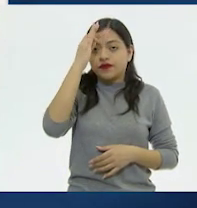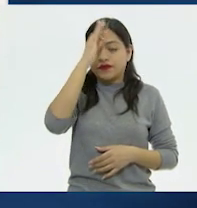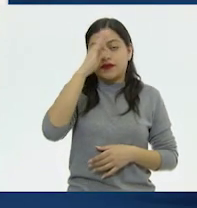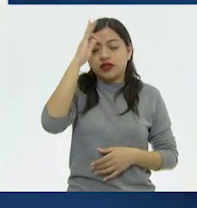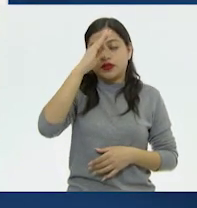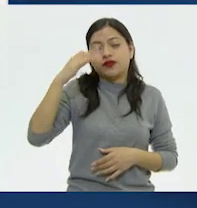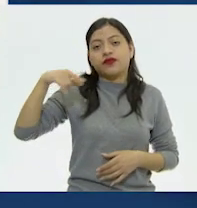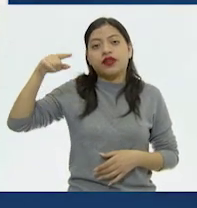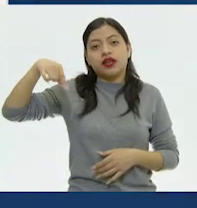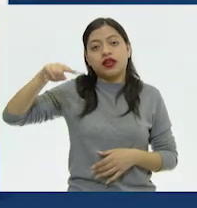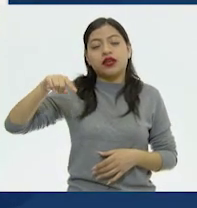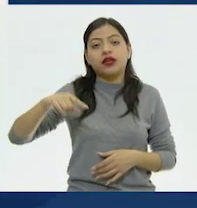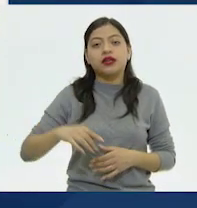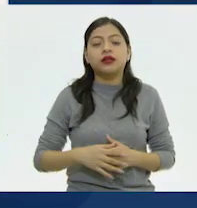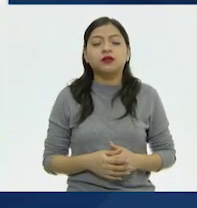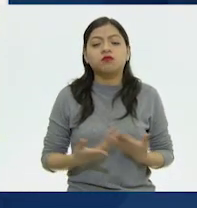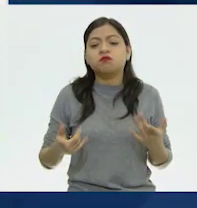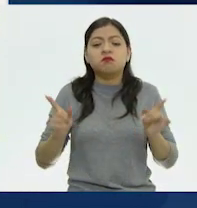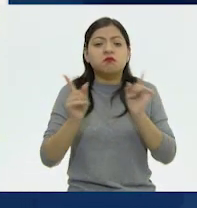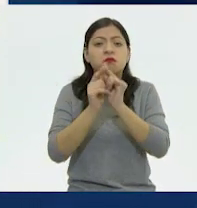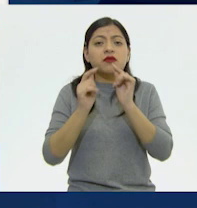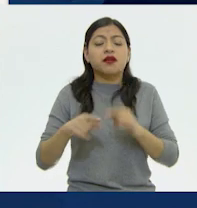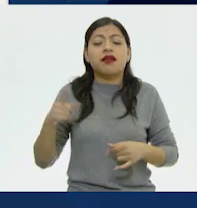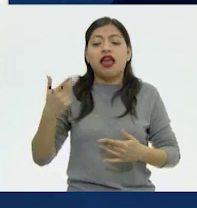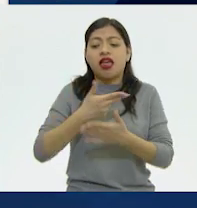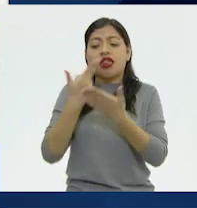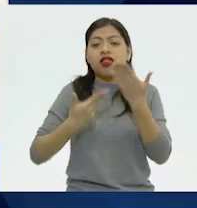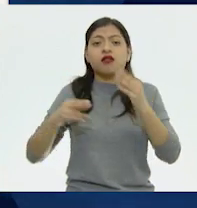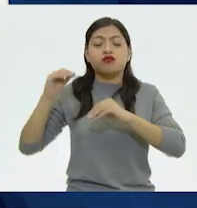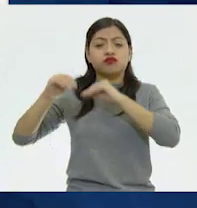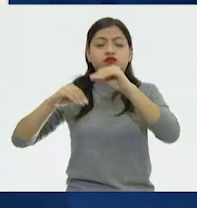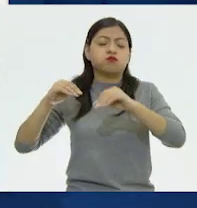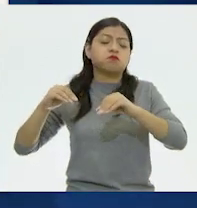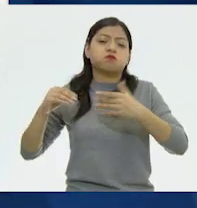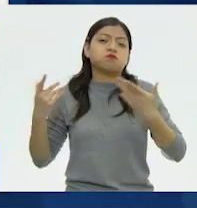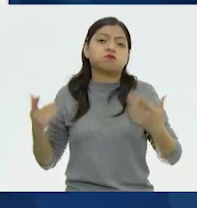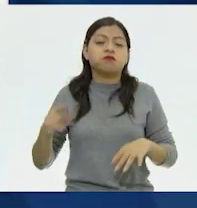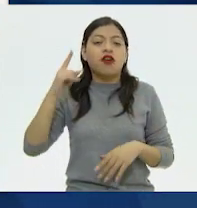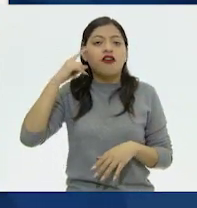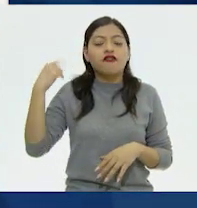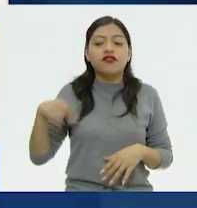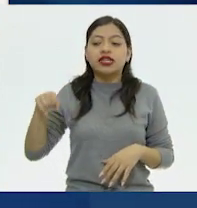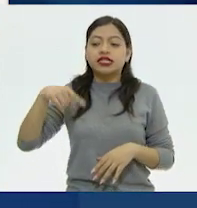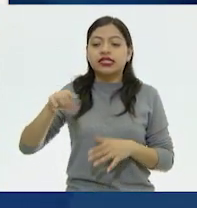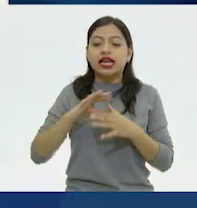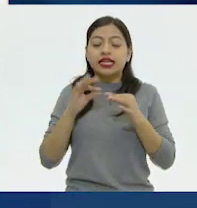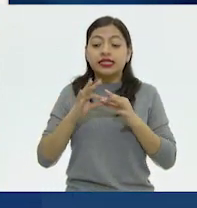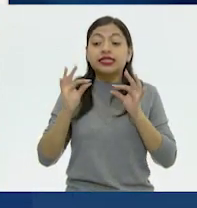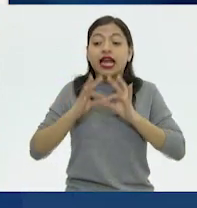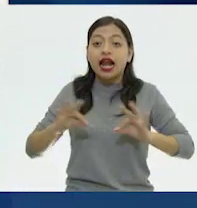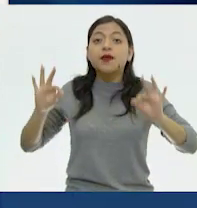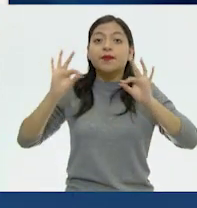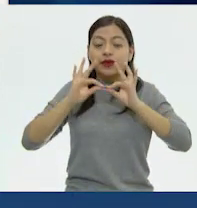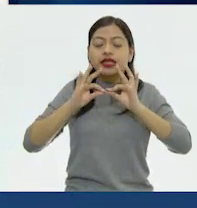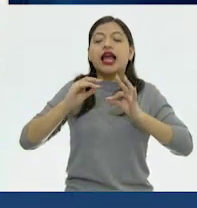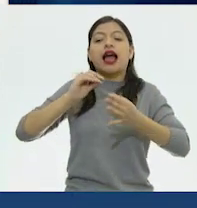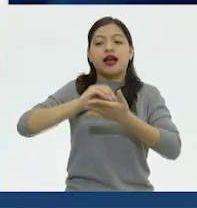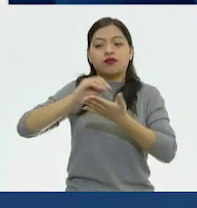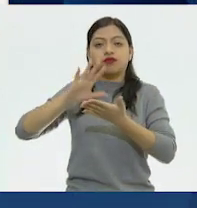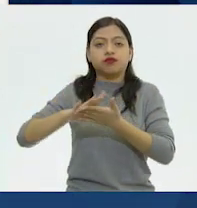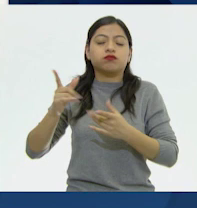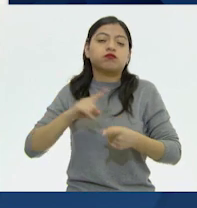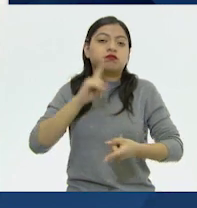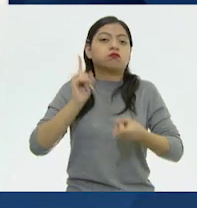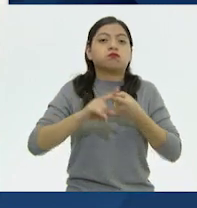forma muy sintética y pues sin tantos dibujos aquellos elementos que me parecían muy importantes en ese momento resaltar. Por